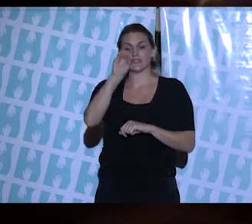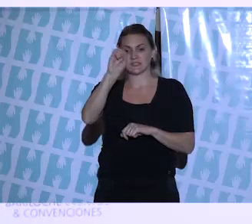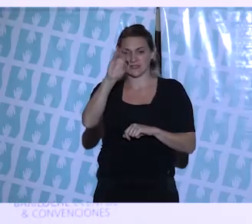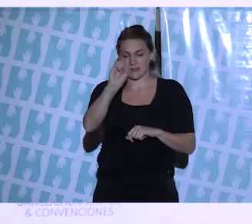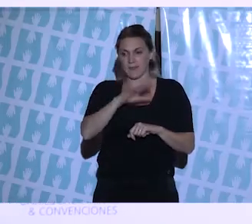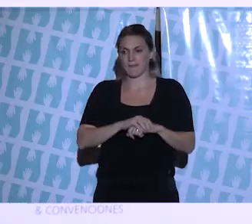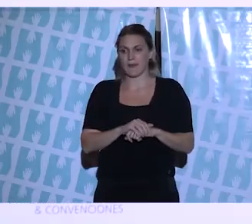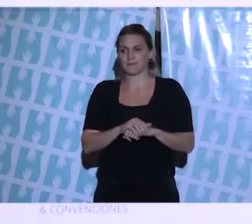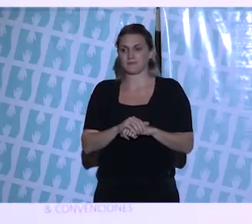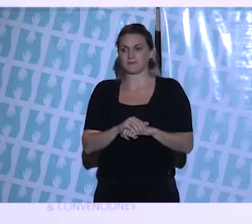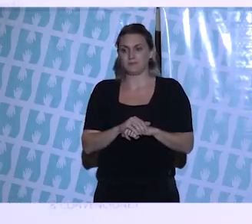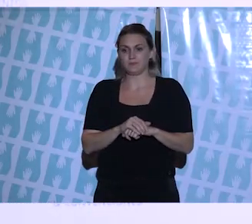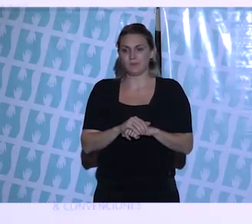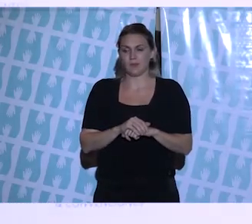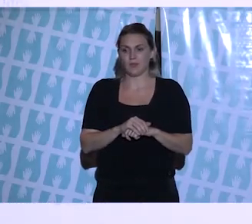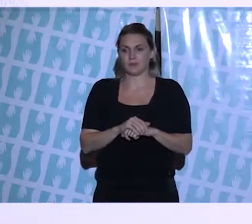George